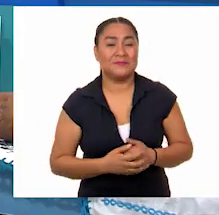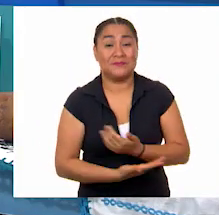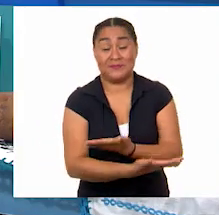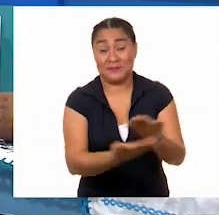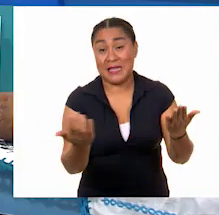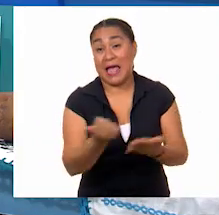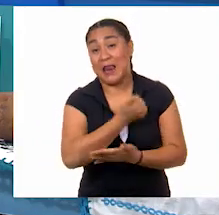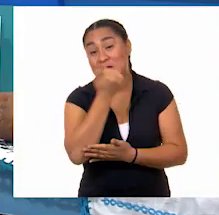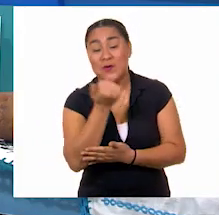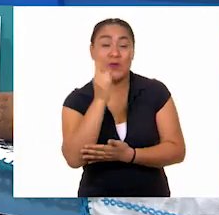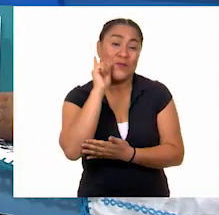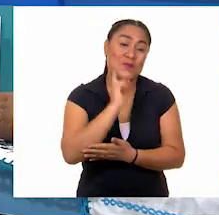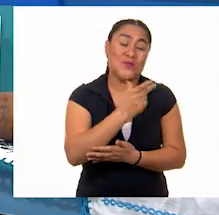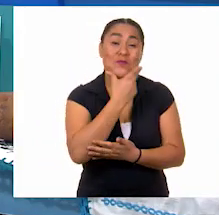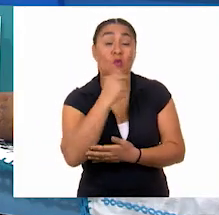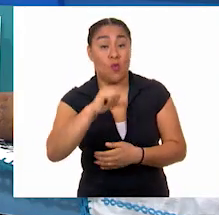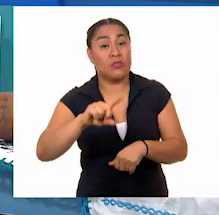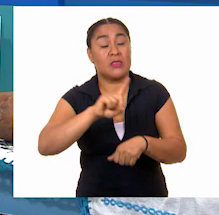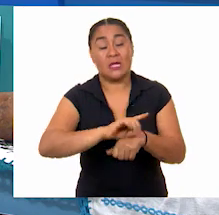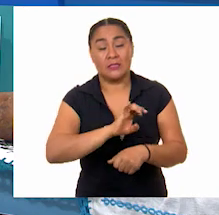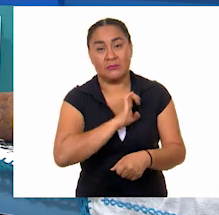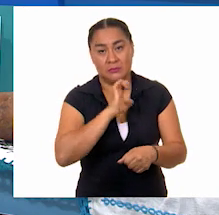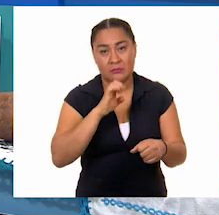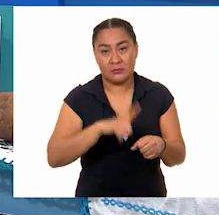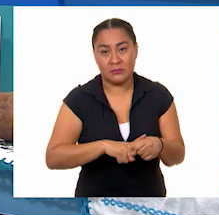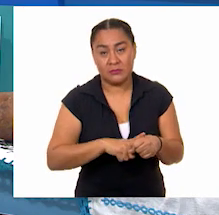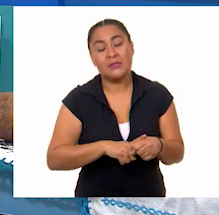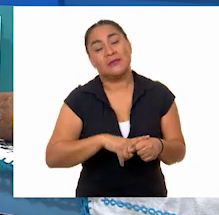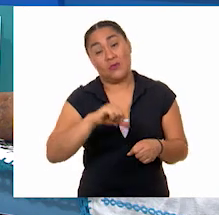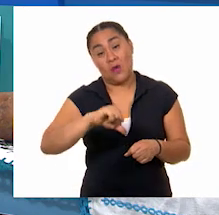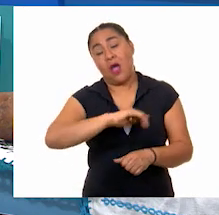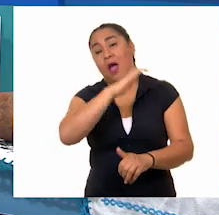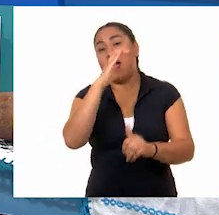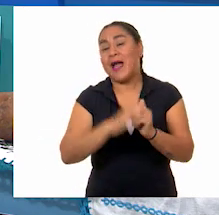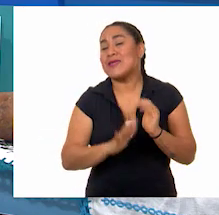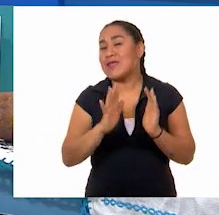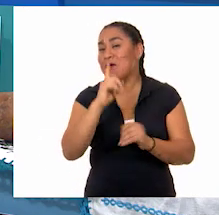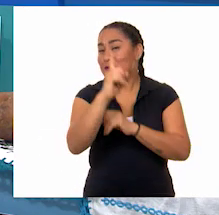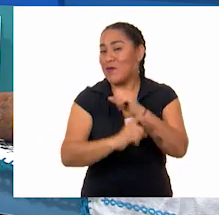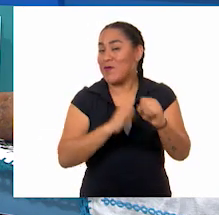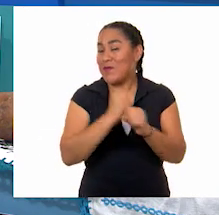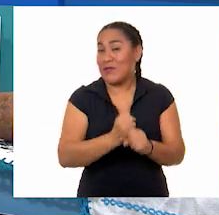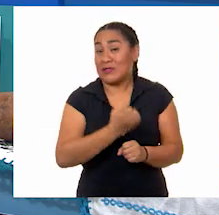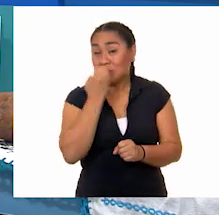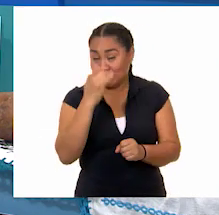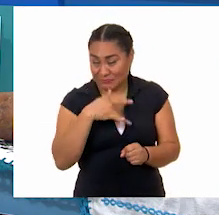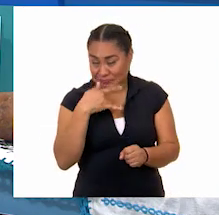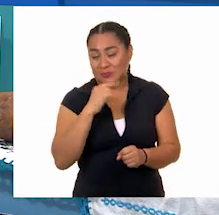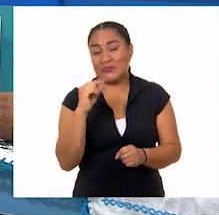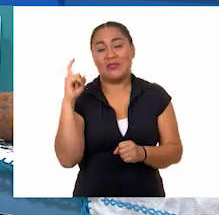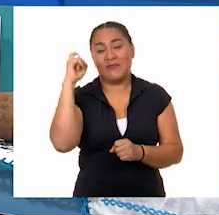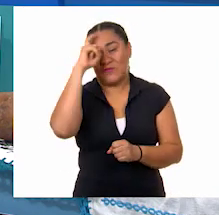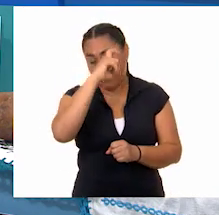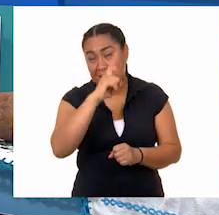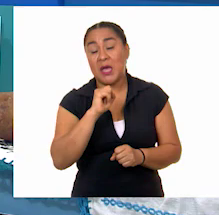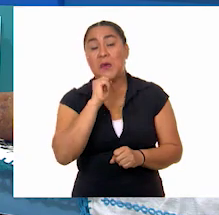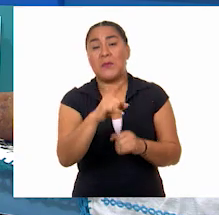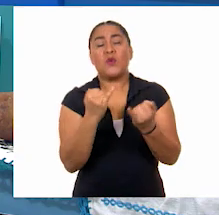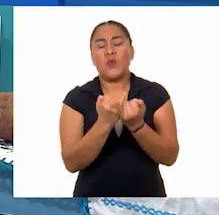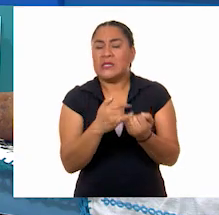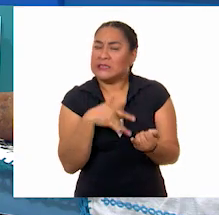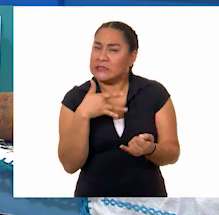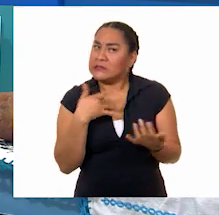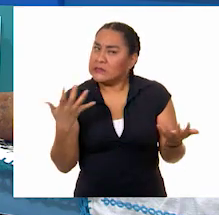alumnas y alumnos, hoy es un día especial porque cerramos un ciclo escolar que ha sido difícil, pero al mismo tiempo